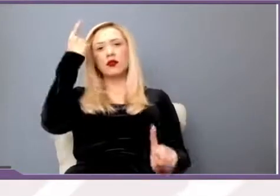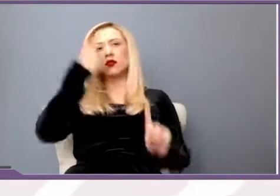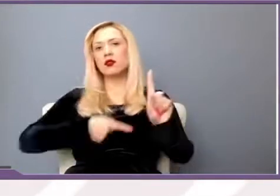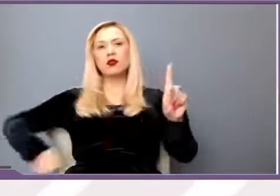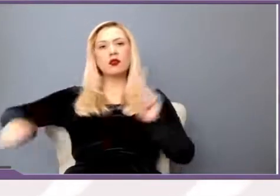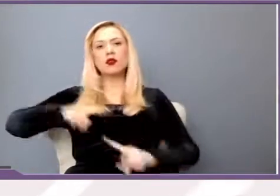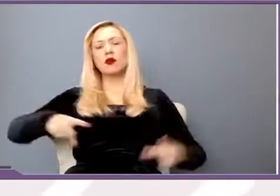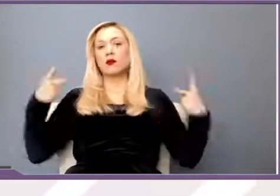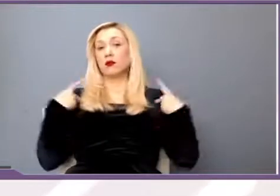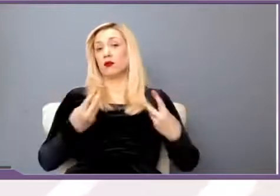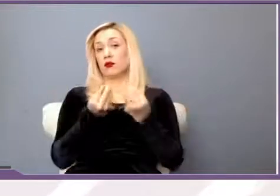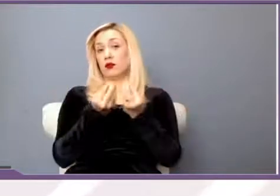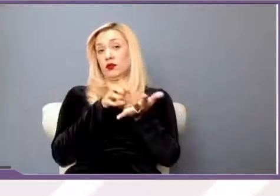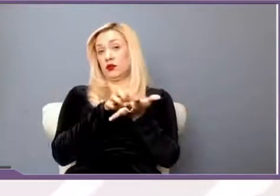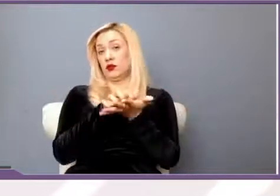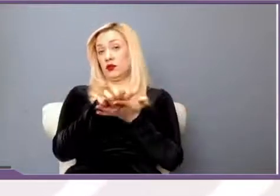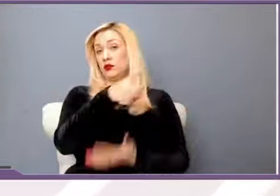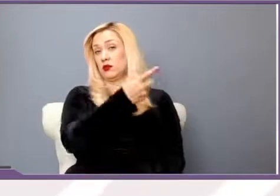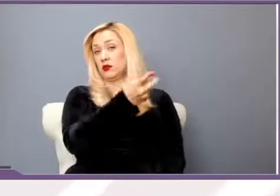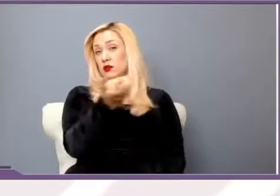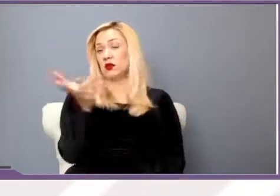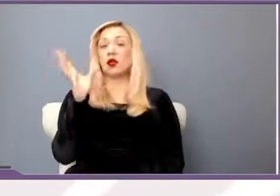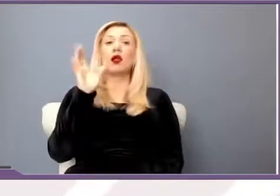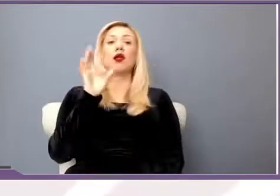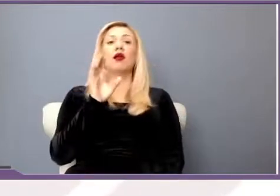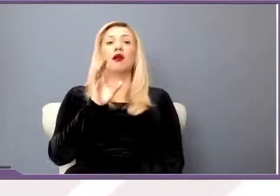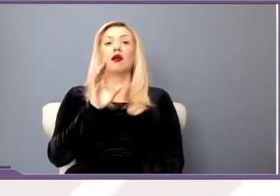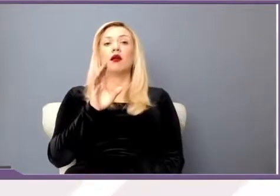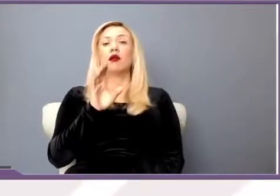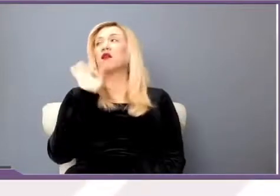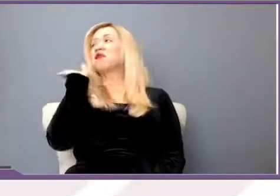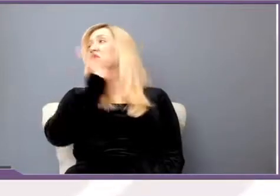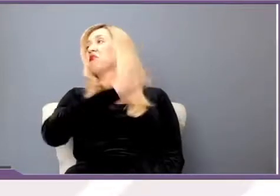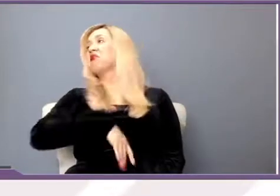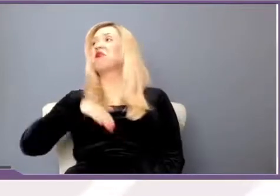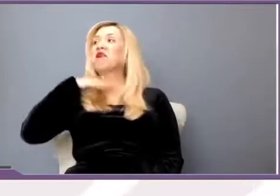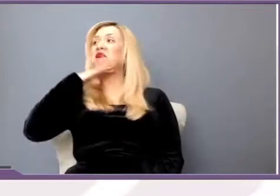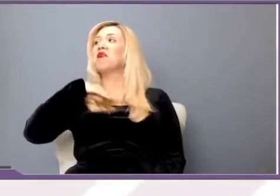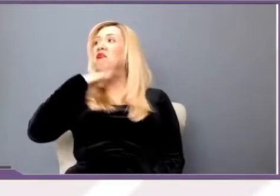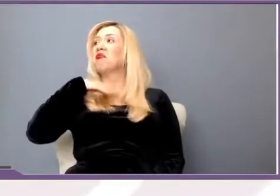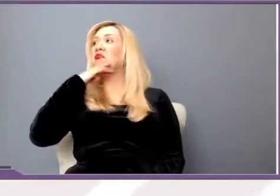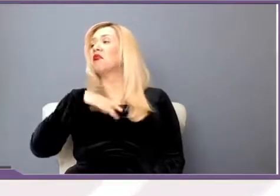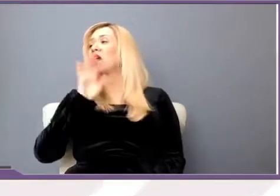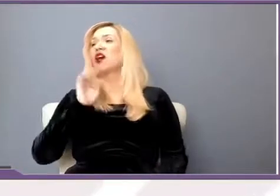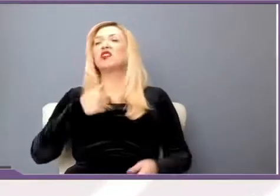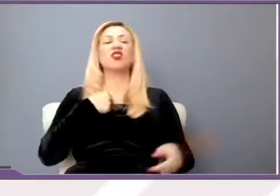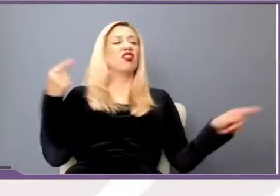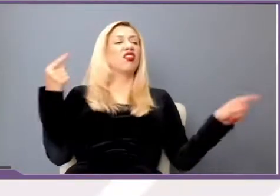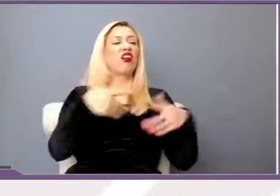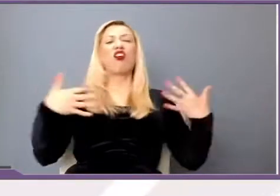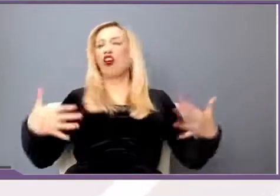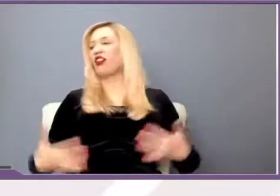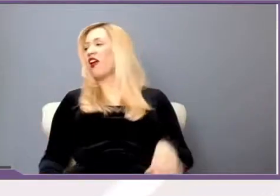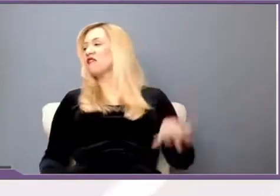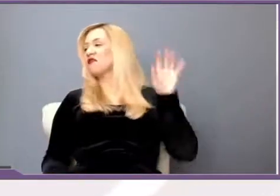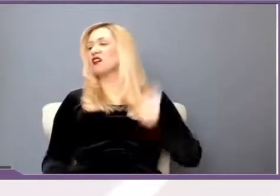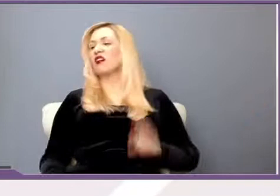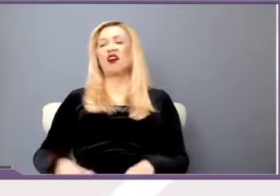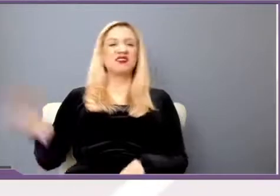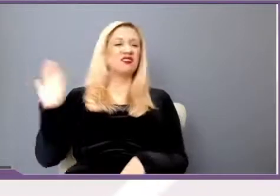personas, muchas personas incluso son ciegas ante esa discriminación que podrían estar ejerciendo, porque reciben tanta información de